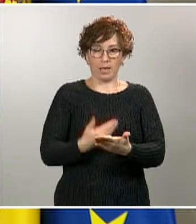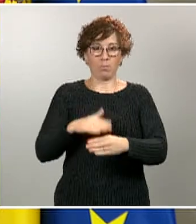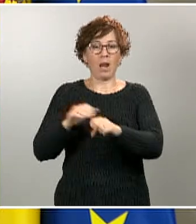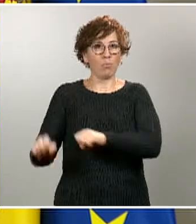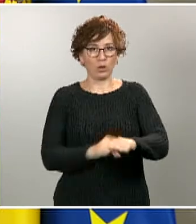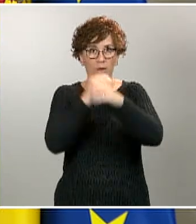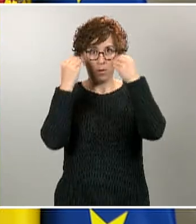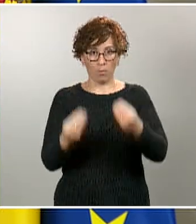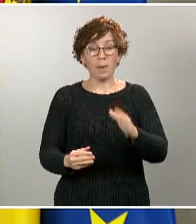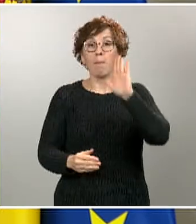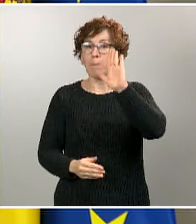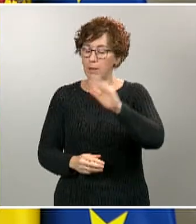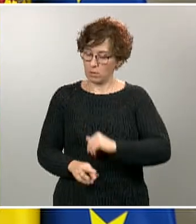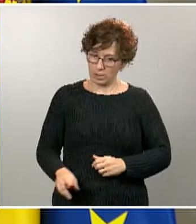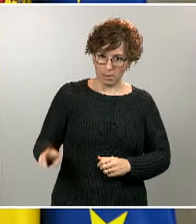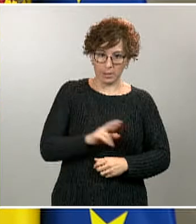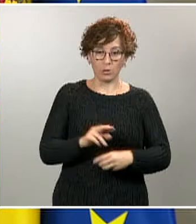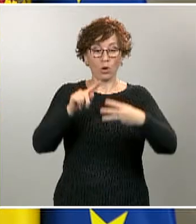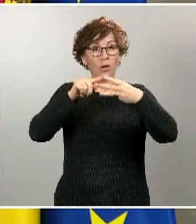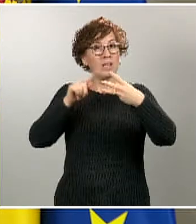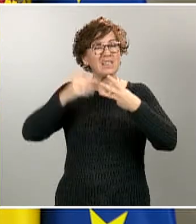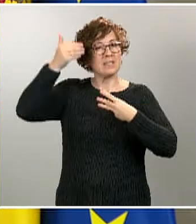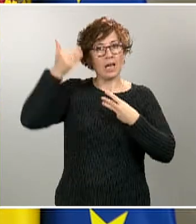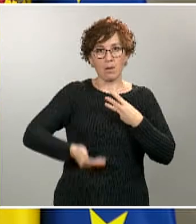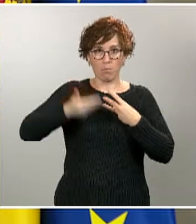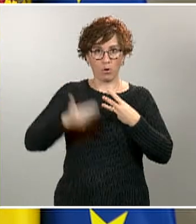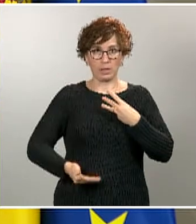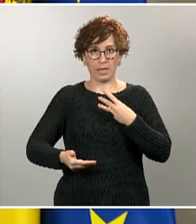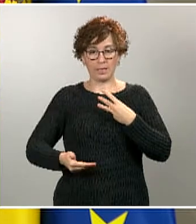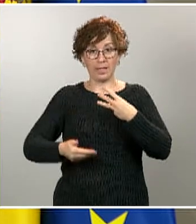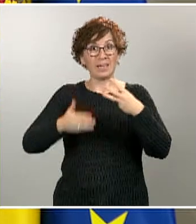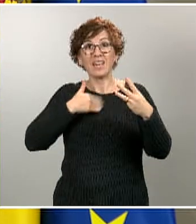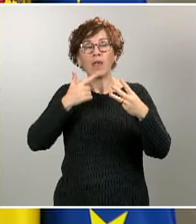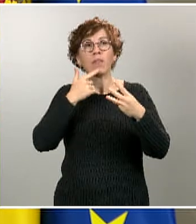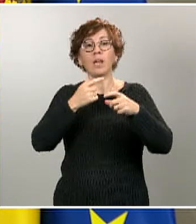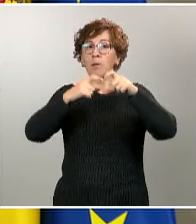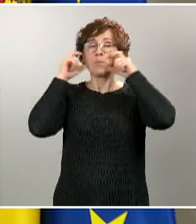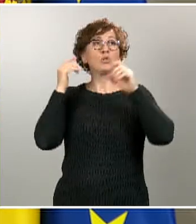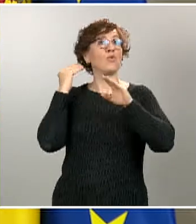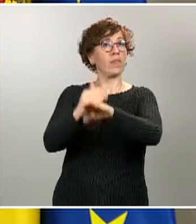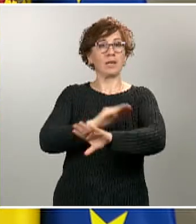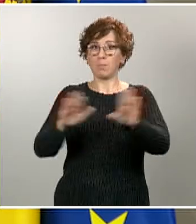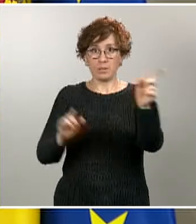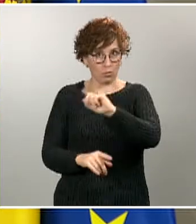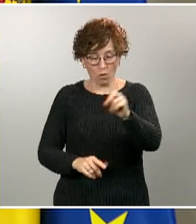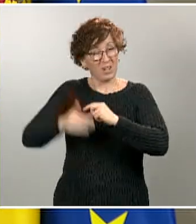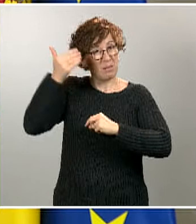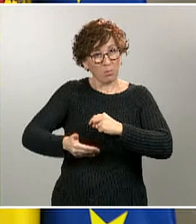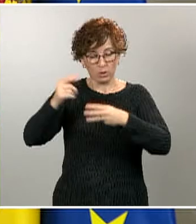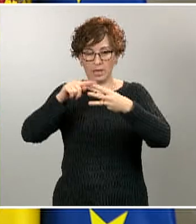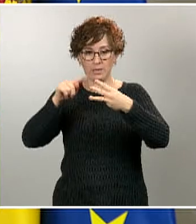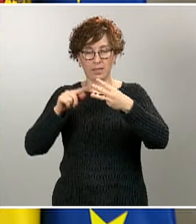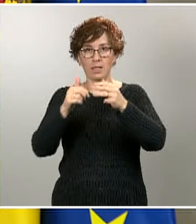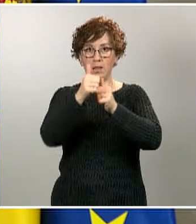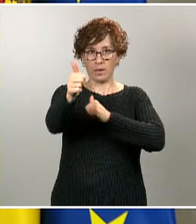claves que ni el uso de una mascarilla sustituye, son las fundamentales, son distancia interpersonal, lavado de manos